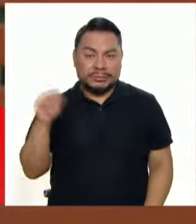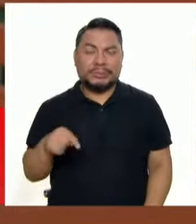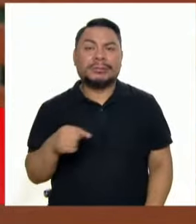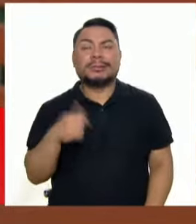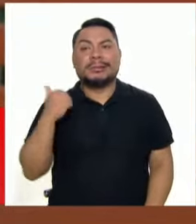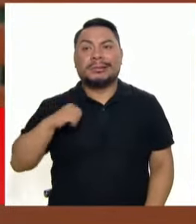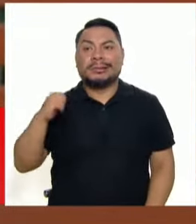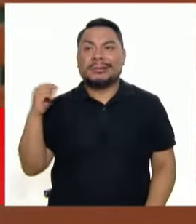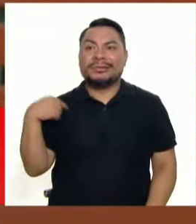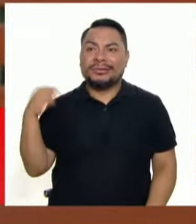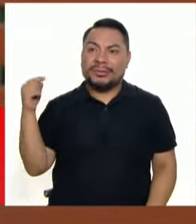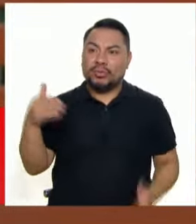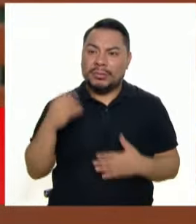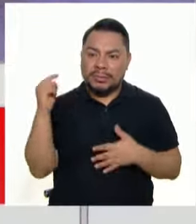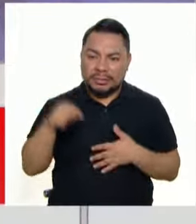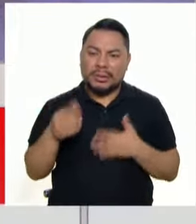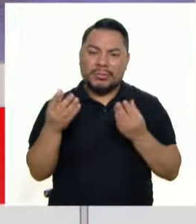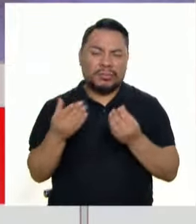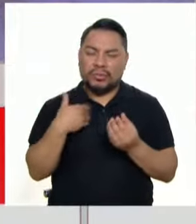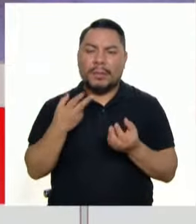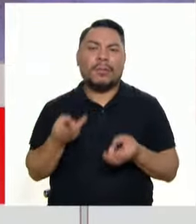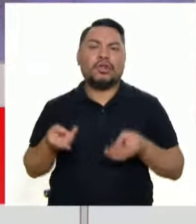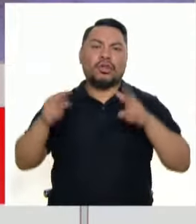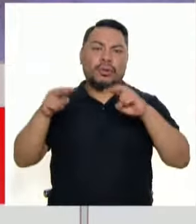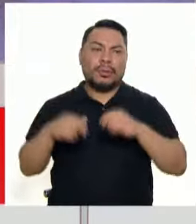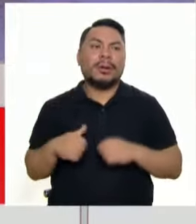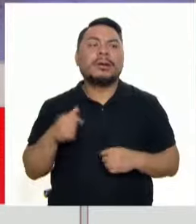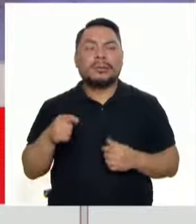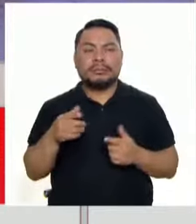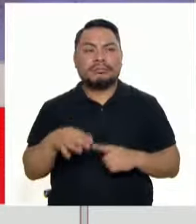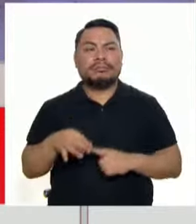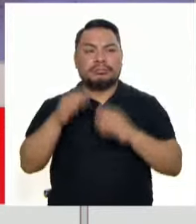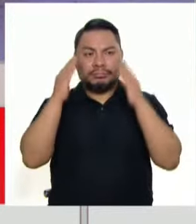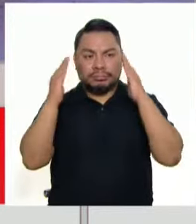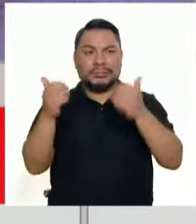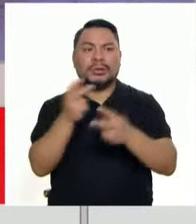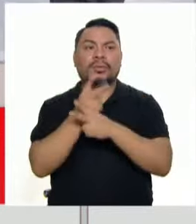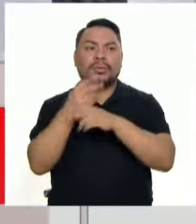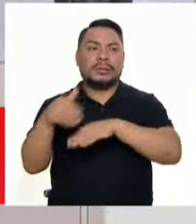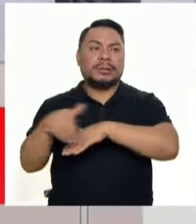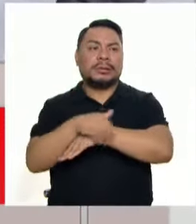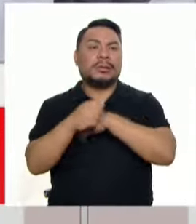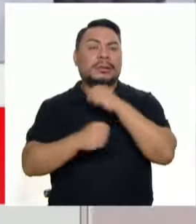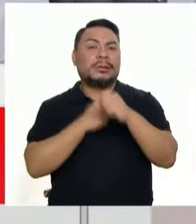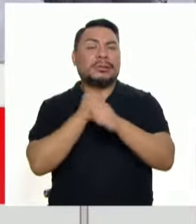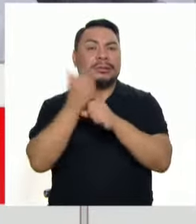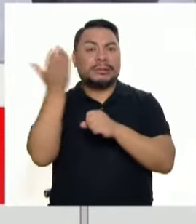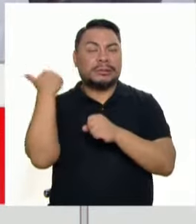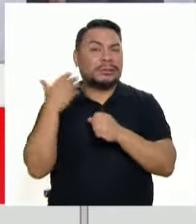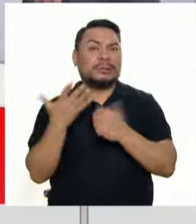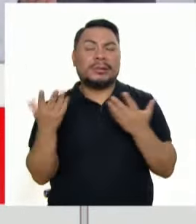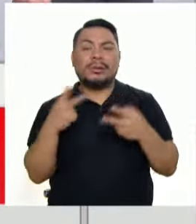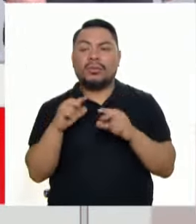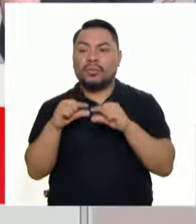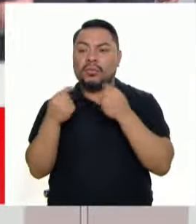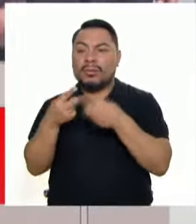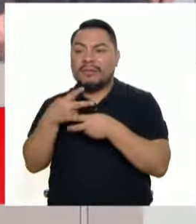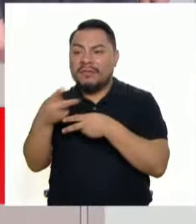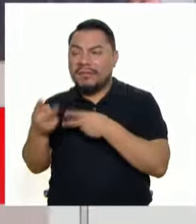antecedía. Entonces, estamos dando una línea de prioridad al tema de la seguridad. Años atrás no había esa capacidad de juntas